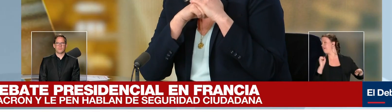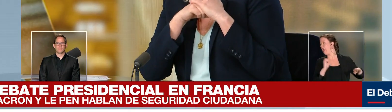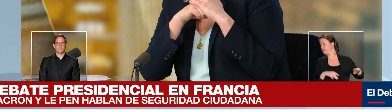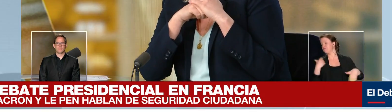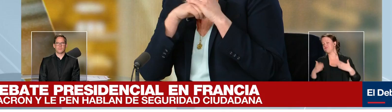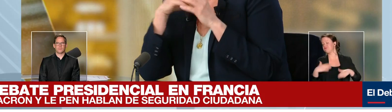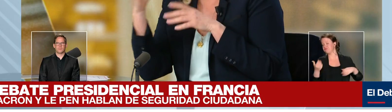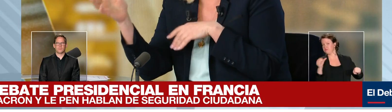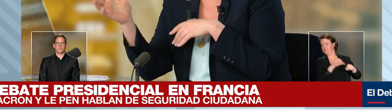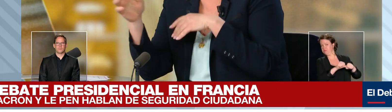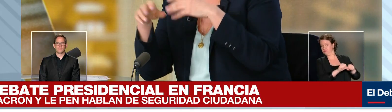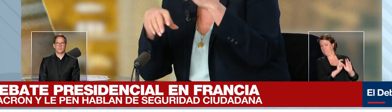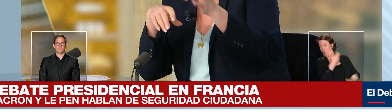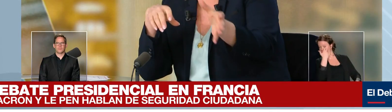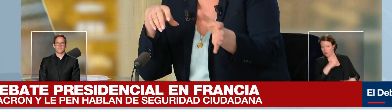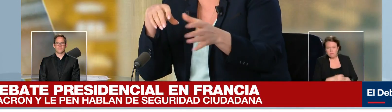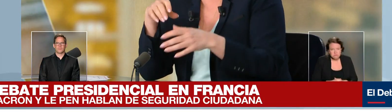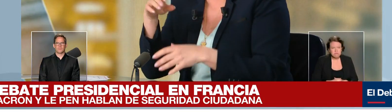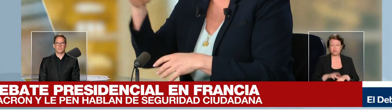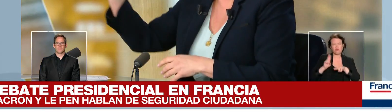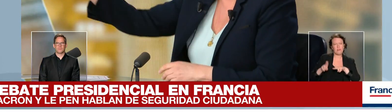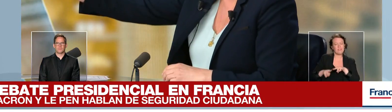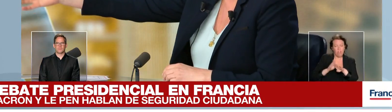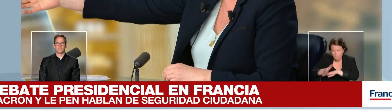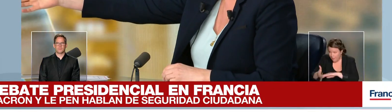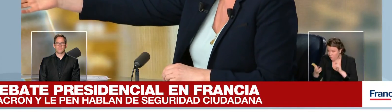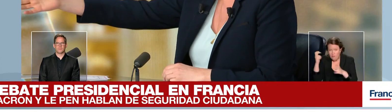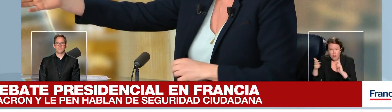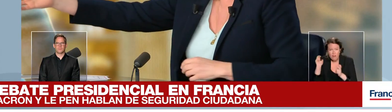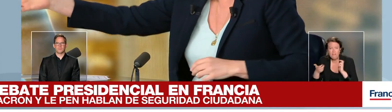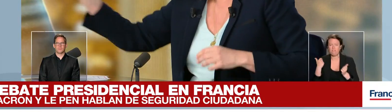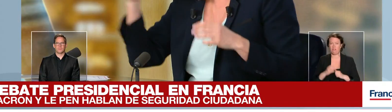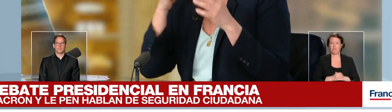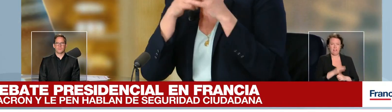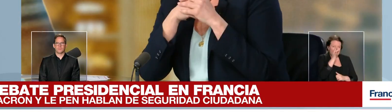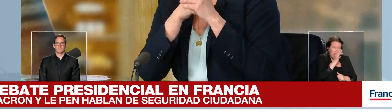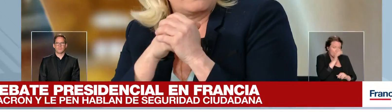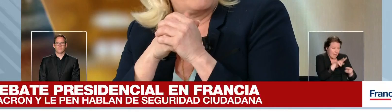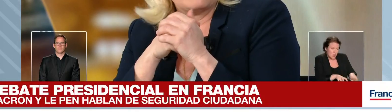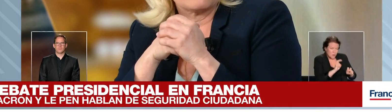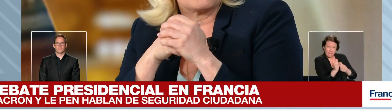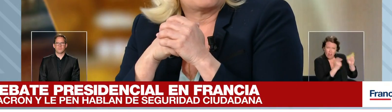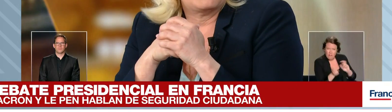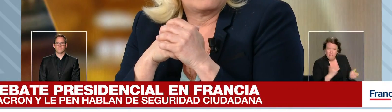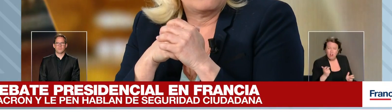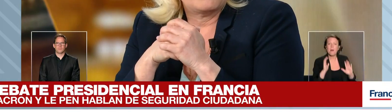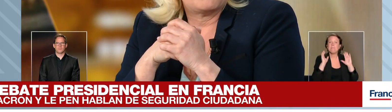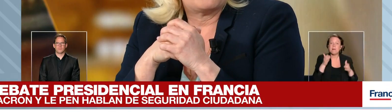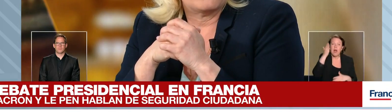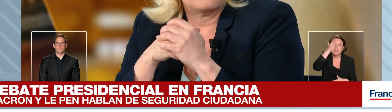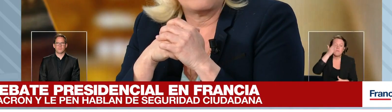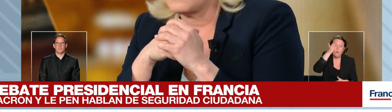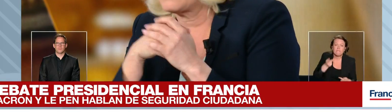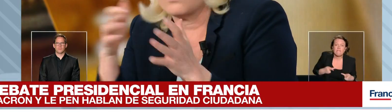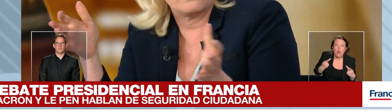Se roban el combustible de los carros, se roban los cultivos agrícolas, las